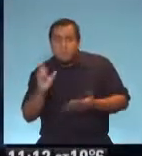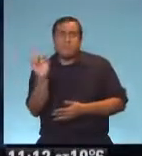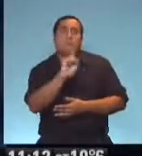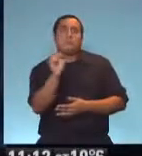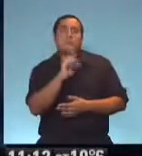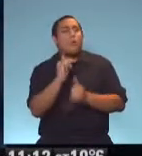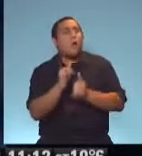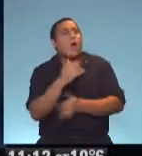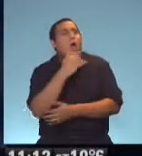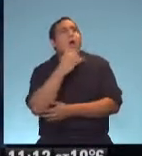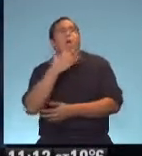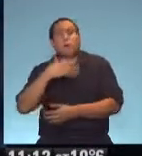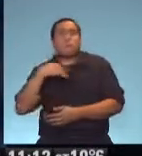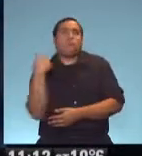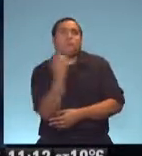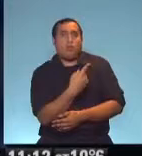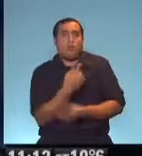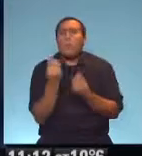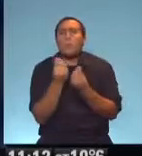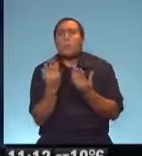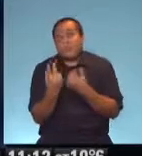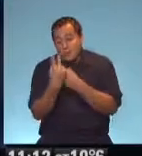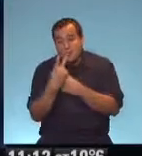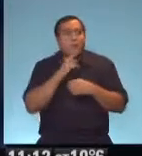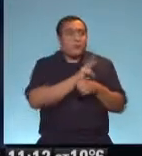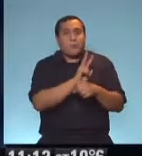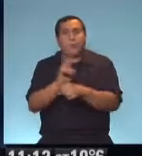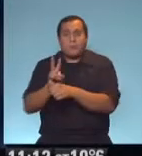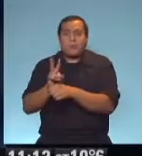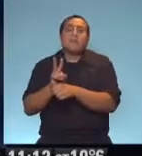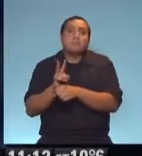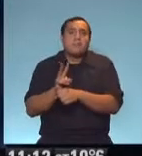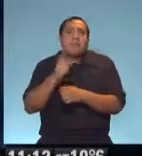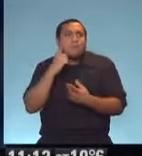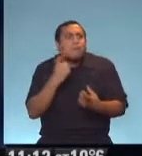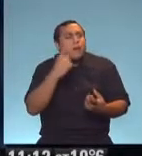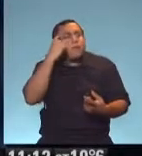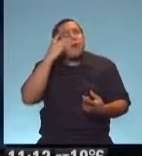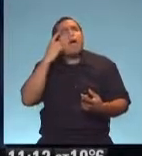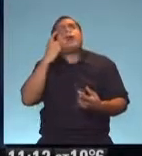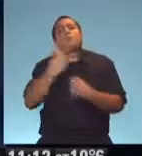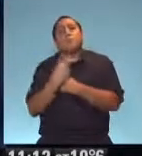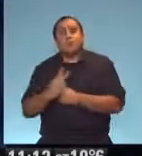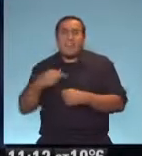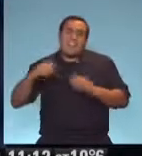ser comprendido por todos nosotros, porque, por supuesto, cuidarnos tiene que ver con nuestro conocimiento. De eso se trata. Quédate en casa, salud. Y hay